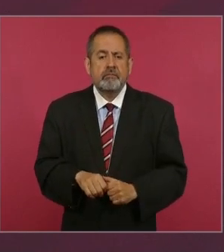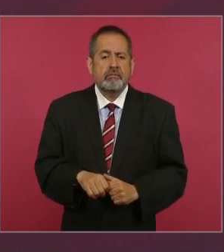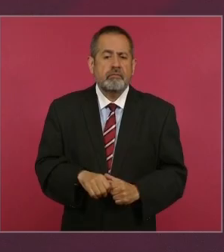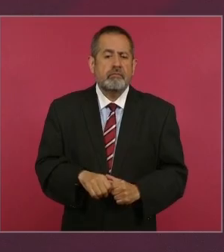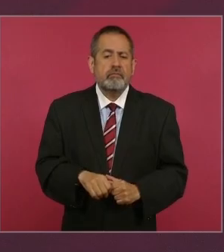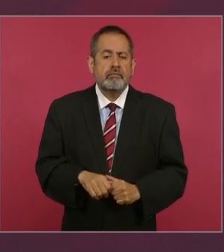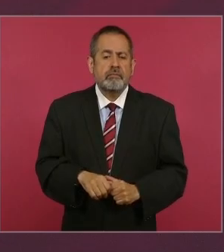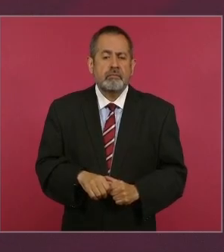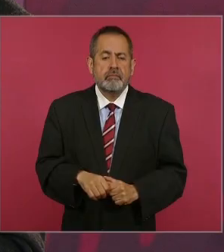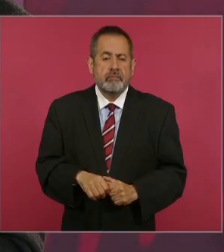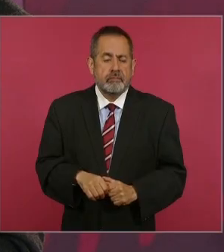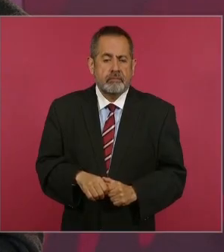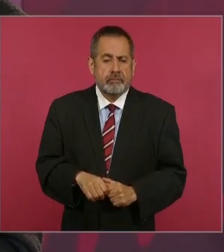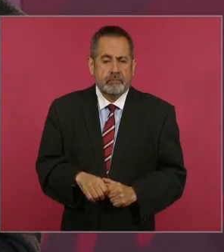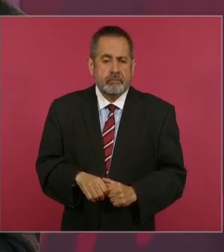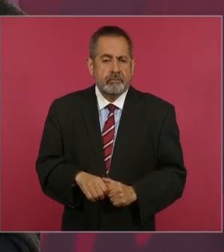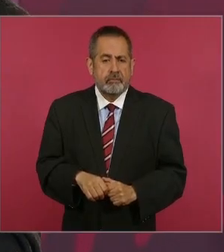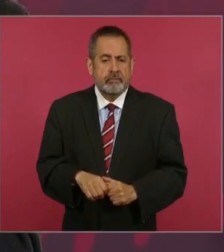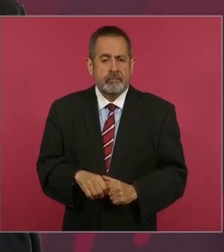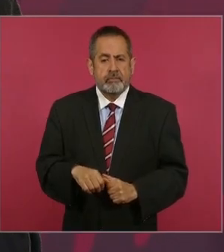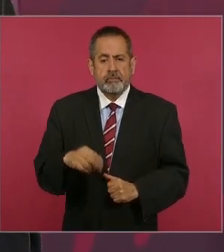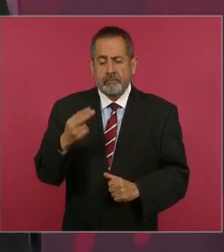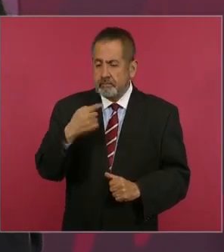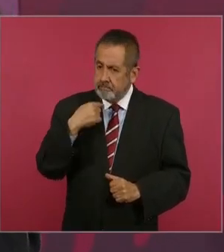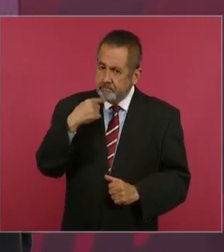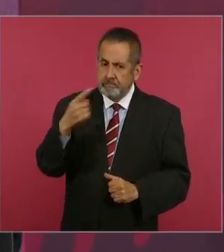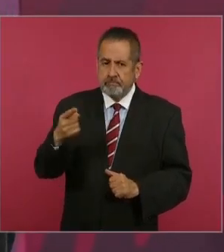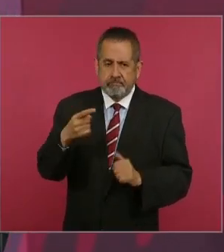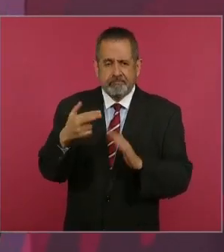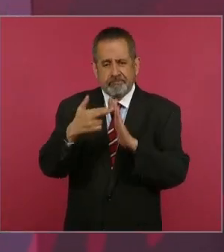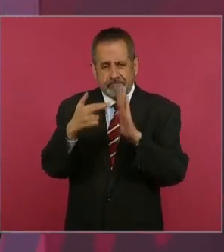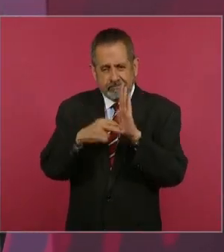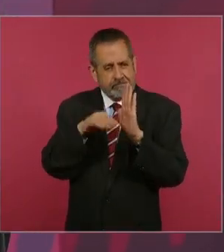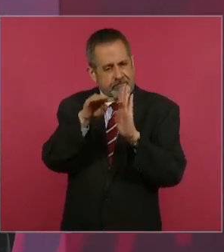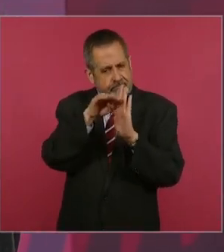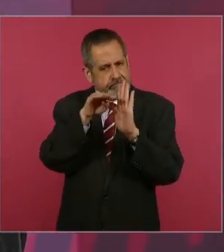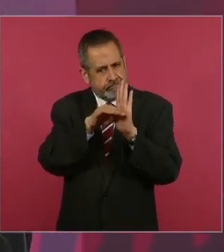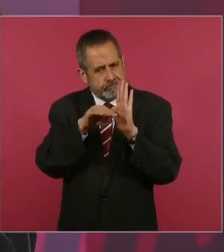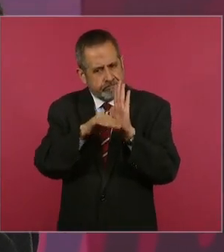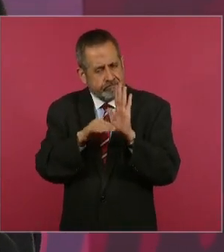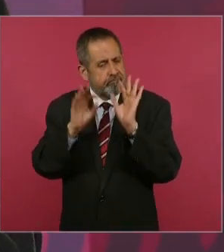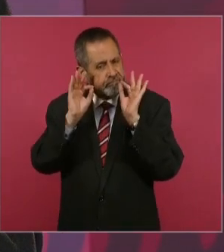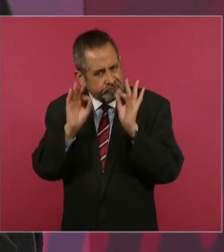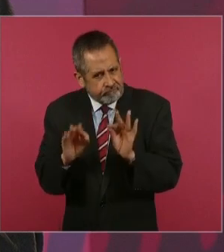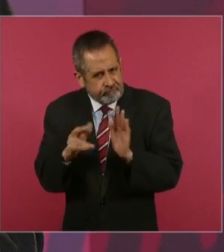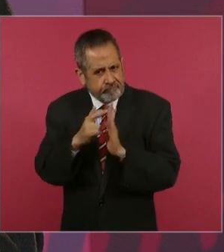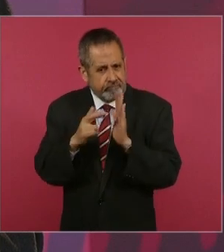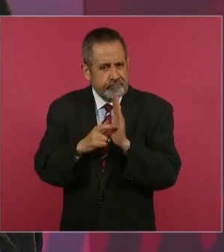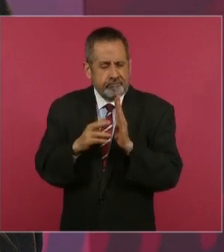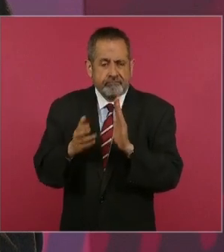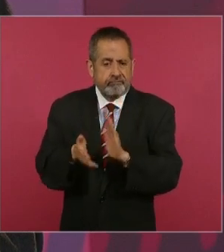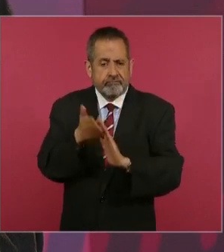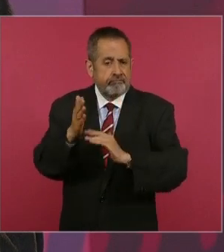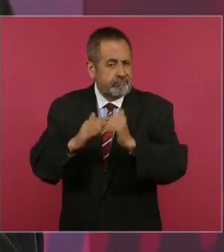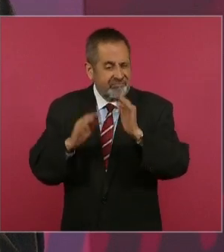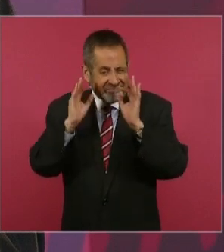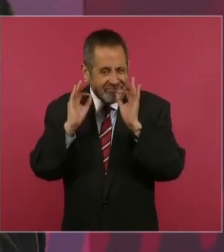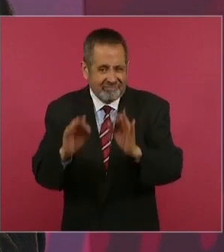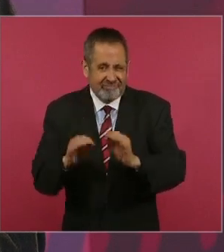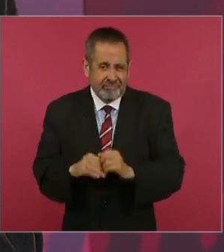que este se den las indicaciones técnicas eh este huracán